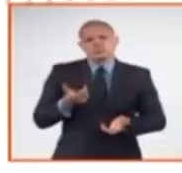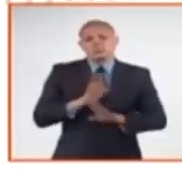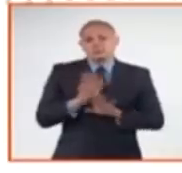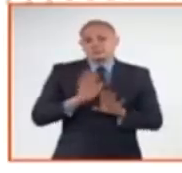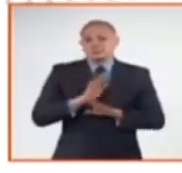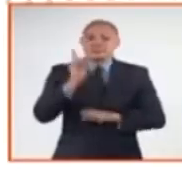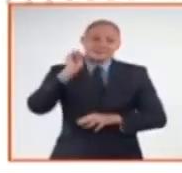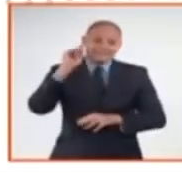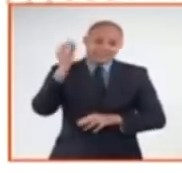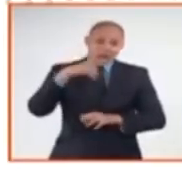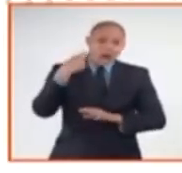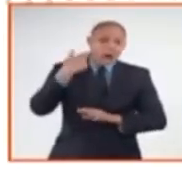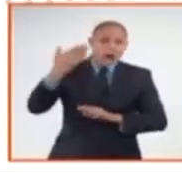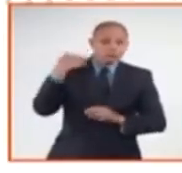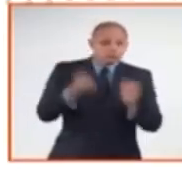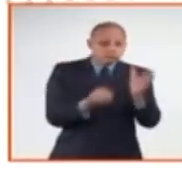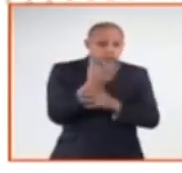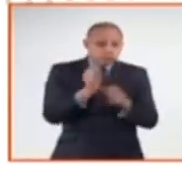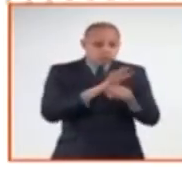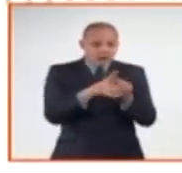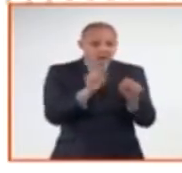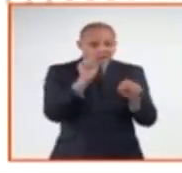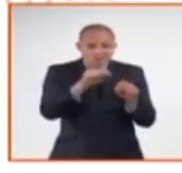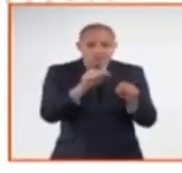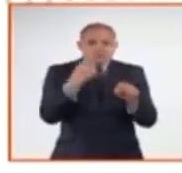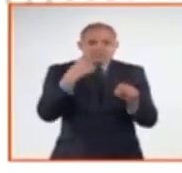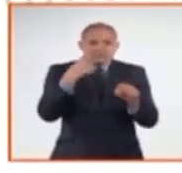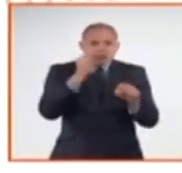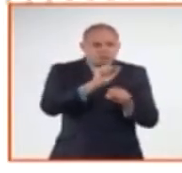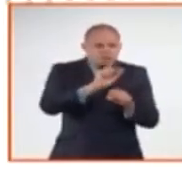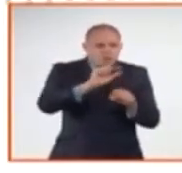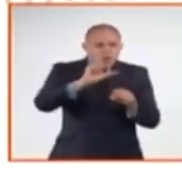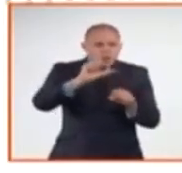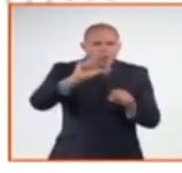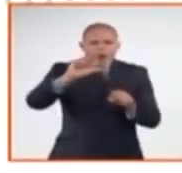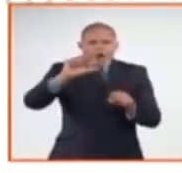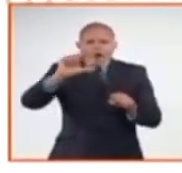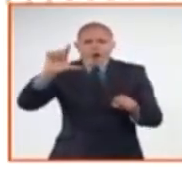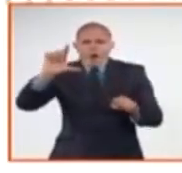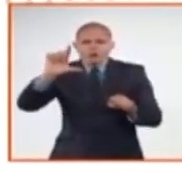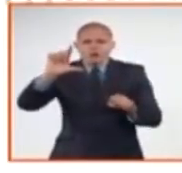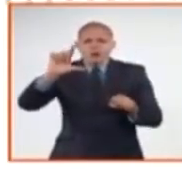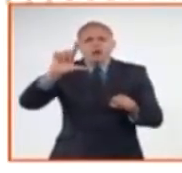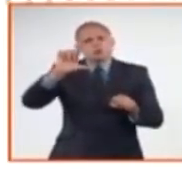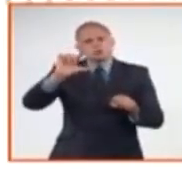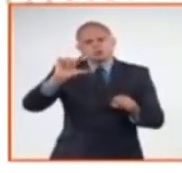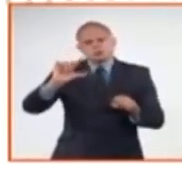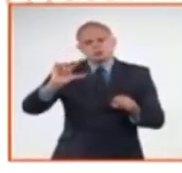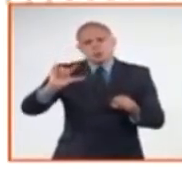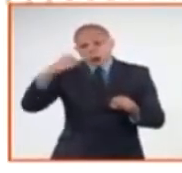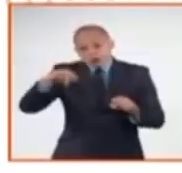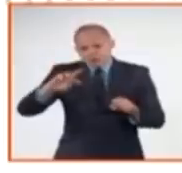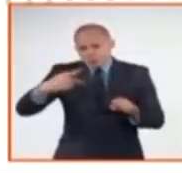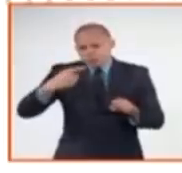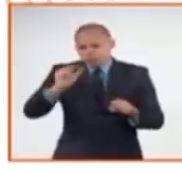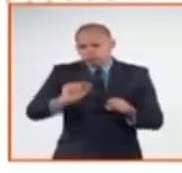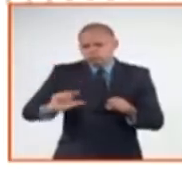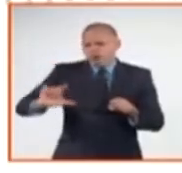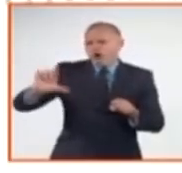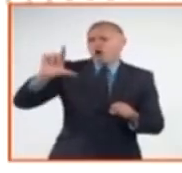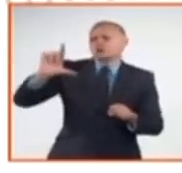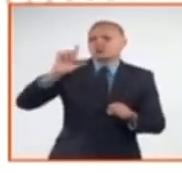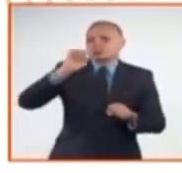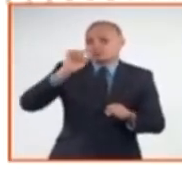sufrimiento de la pandemia y también con una tendencia en este momento a levante los casos de los casos